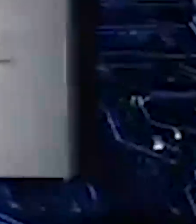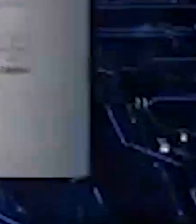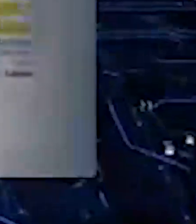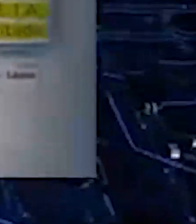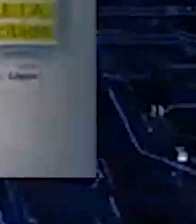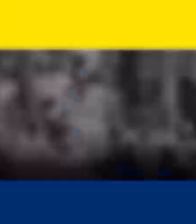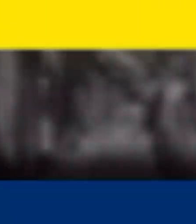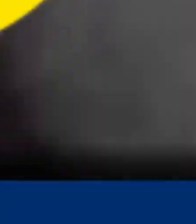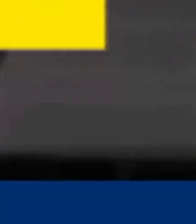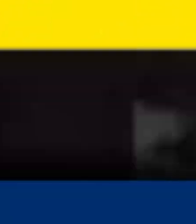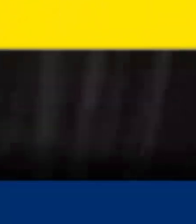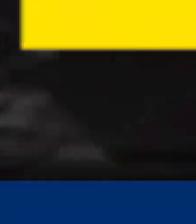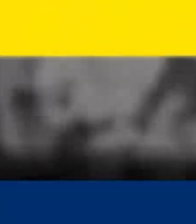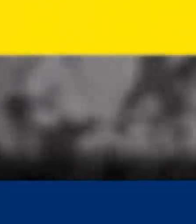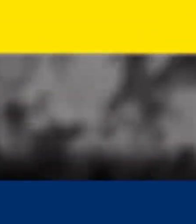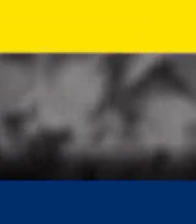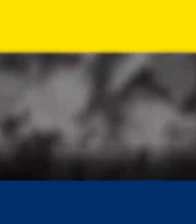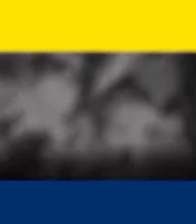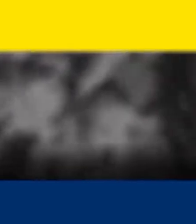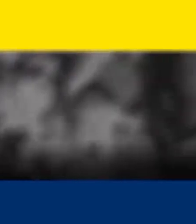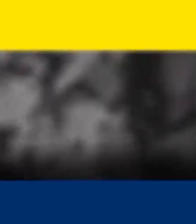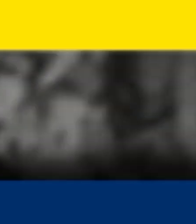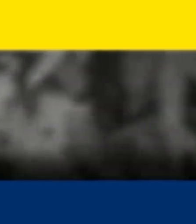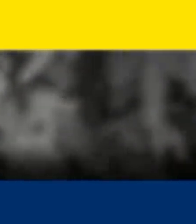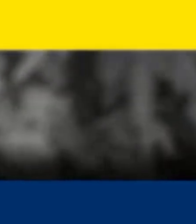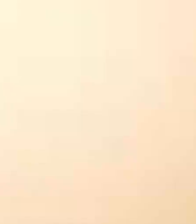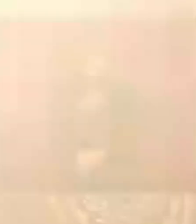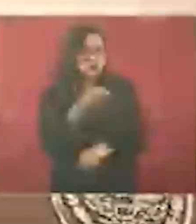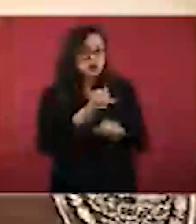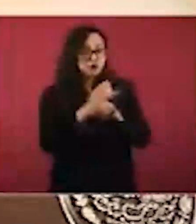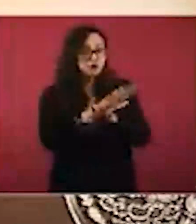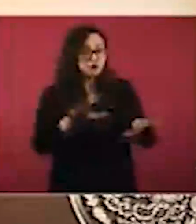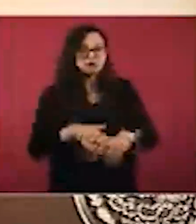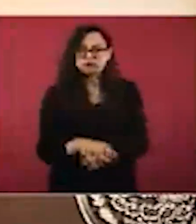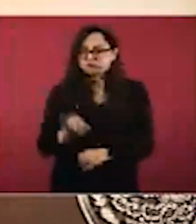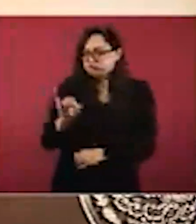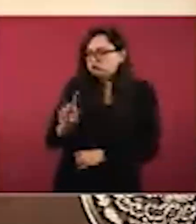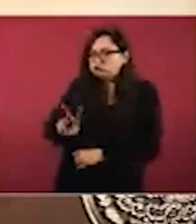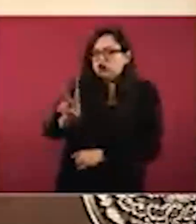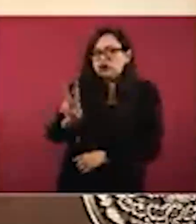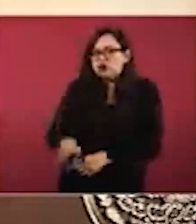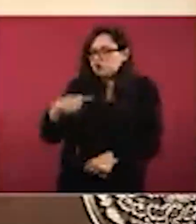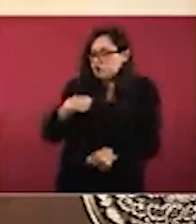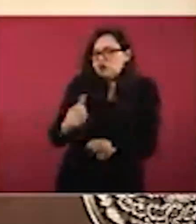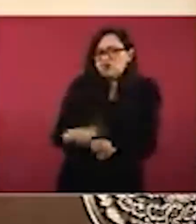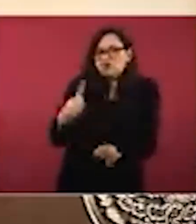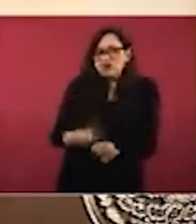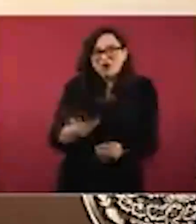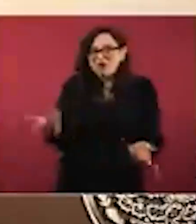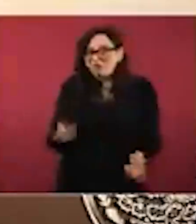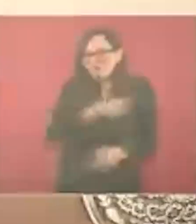con la salud del presidente Andrés Manuel López Obrador. Yo estoy enfermo, tengo